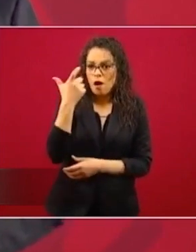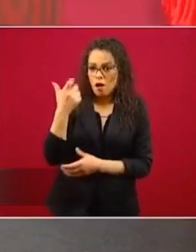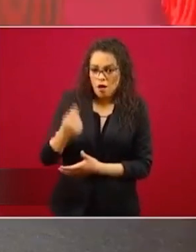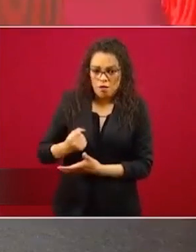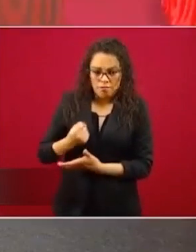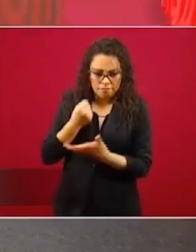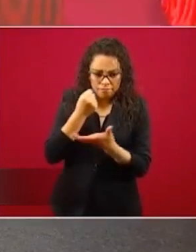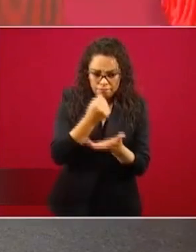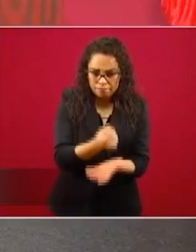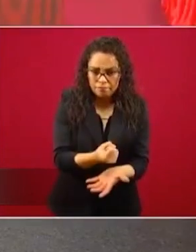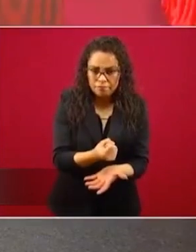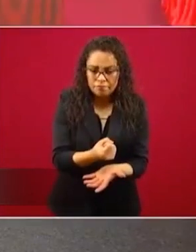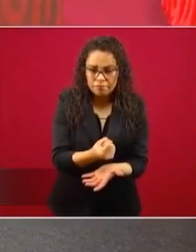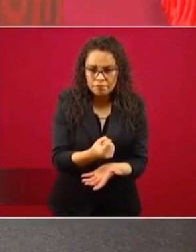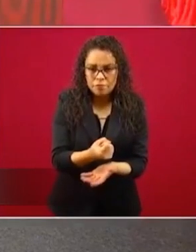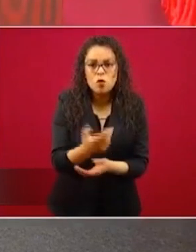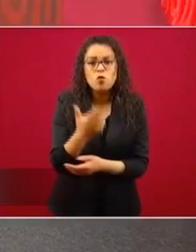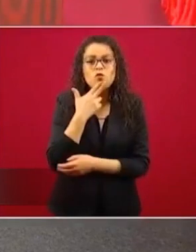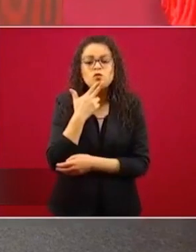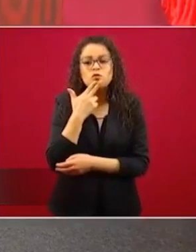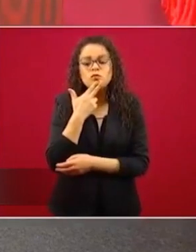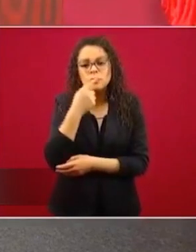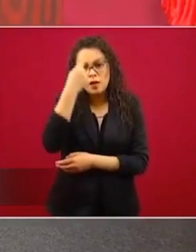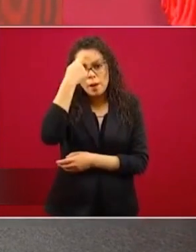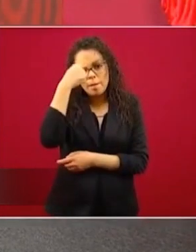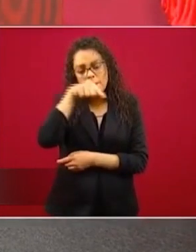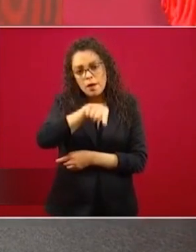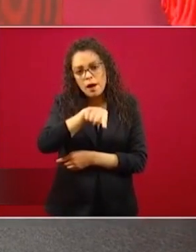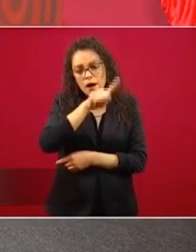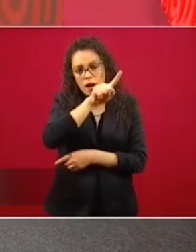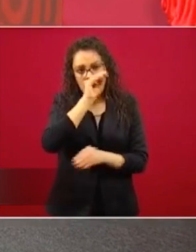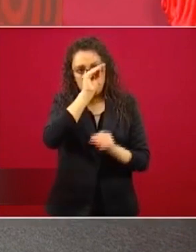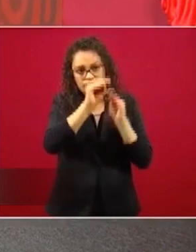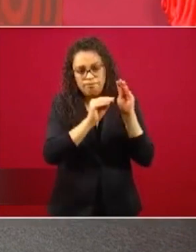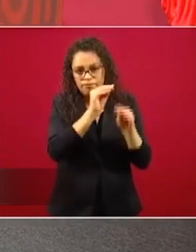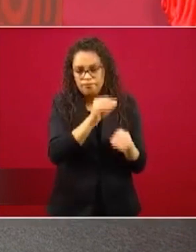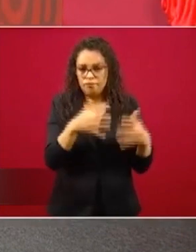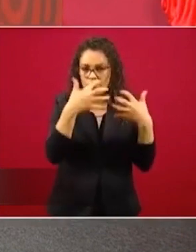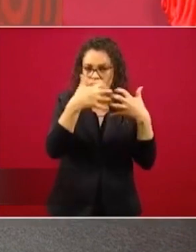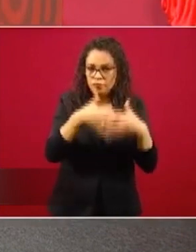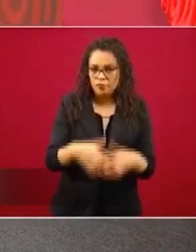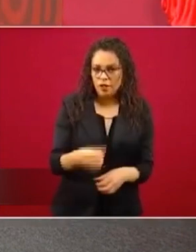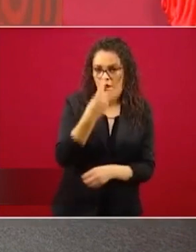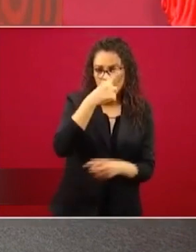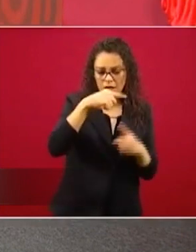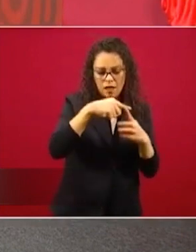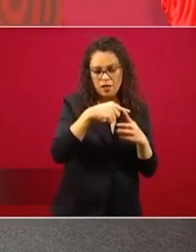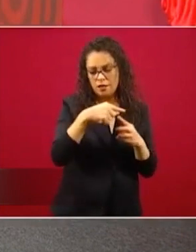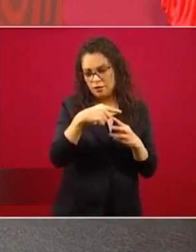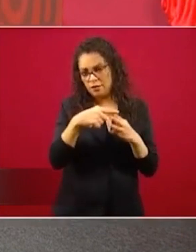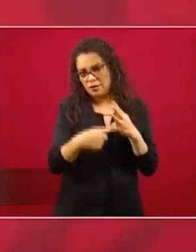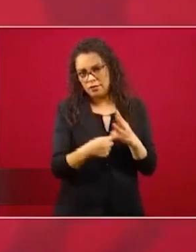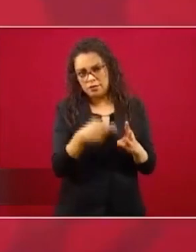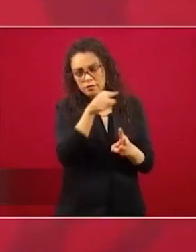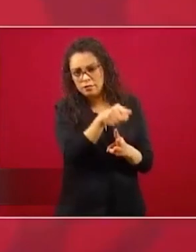nuevo mecanismo mediante el cual los beneficiarios de los fondos podrán seguir recibiendo los recursos y apoyos económicos que